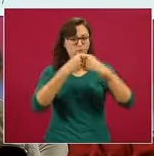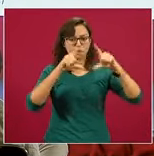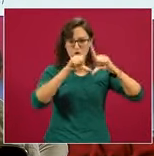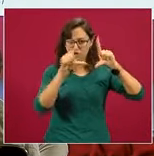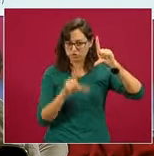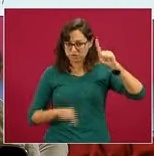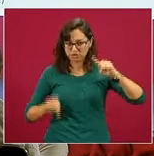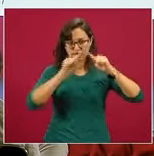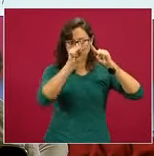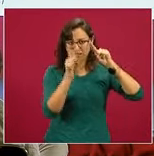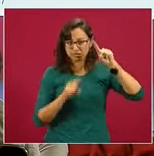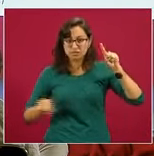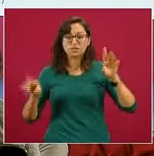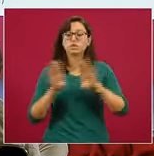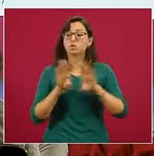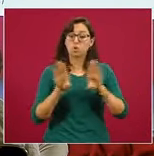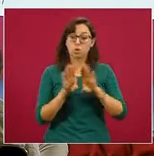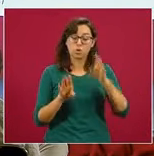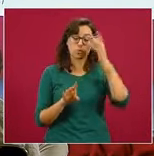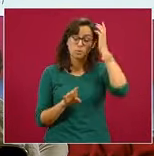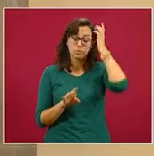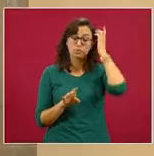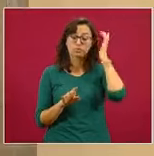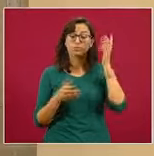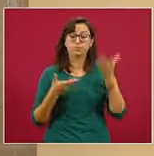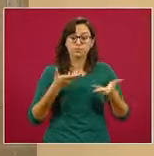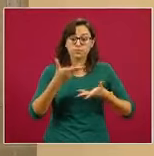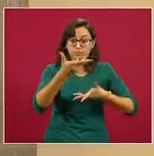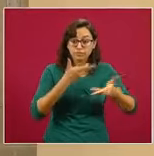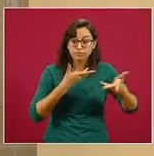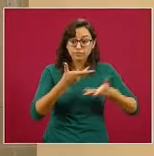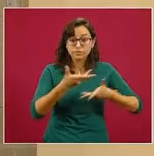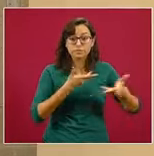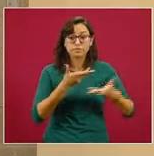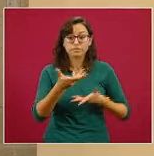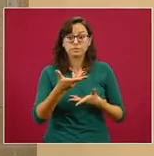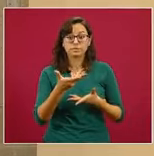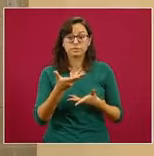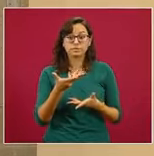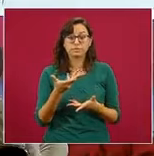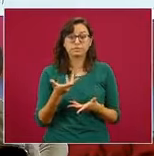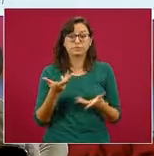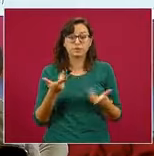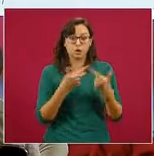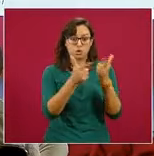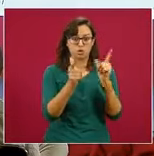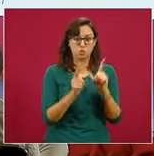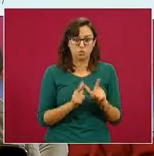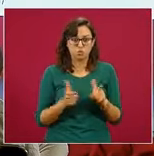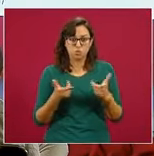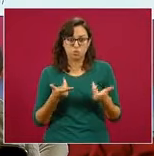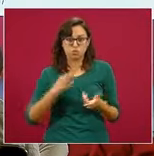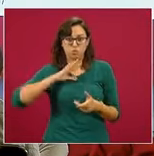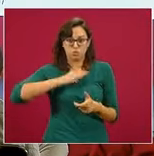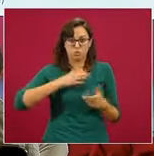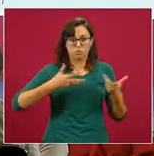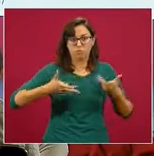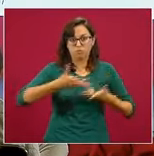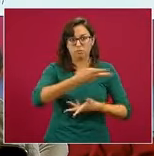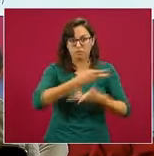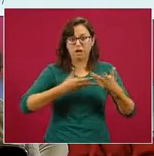flujo y cómo es la migración de este intercambio de grupos de este virus que están